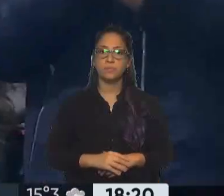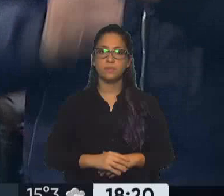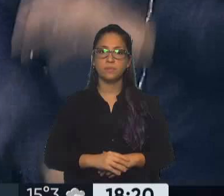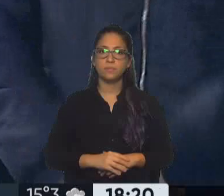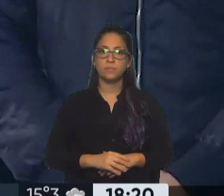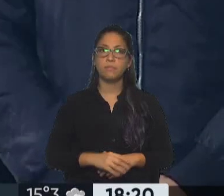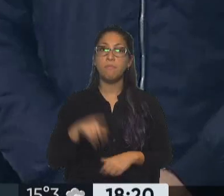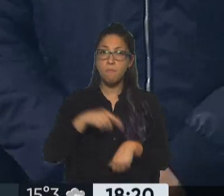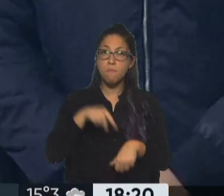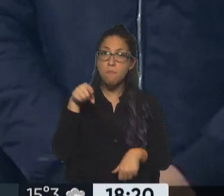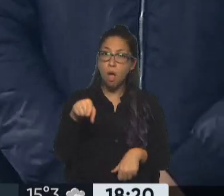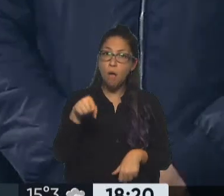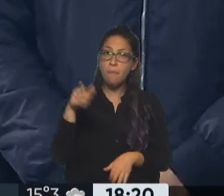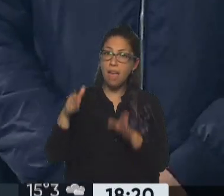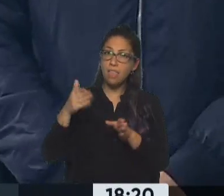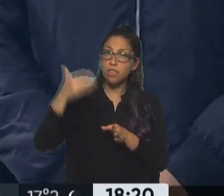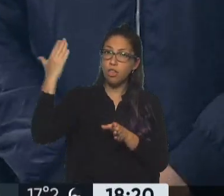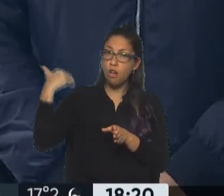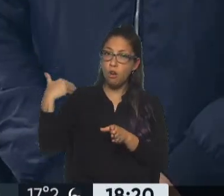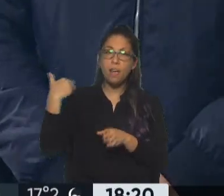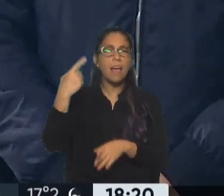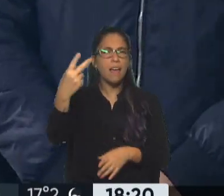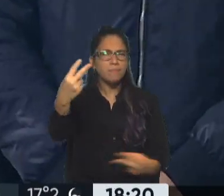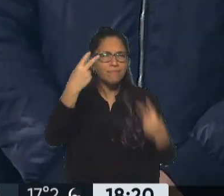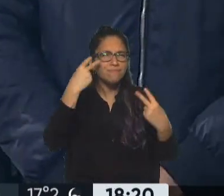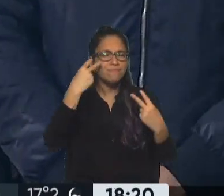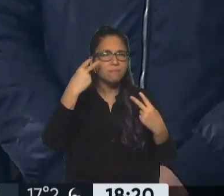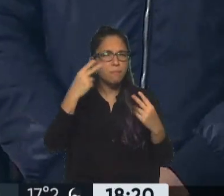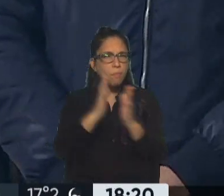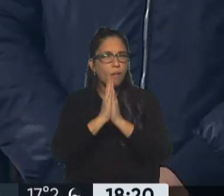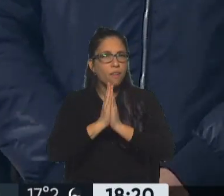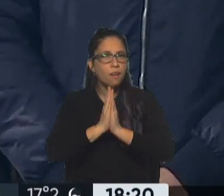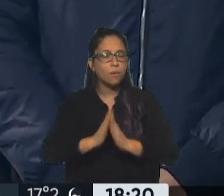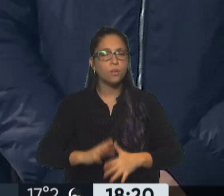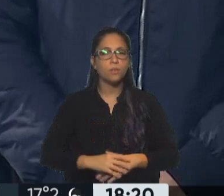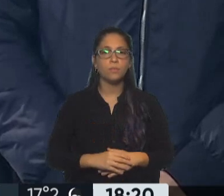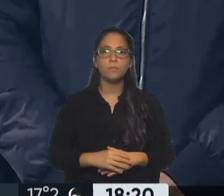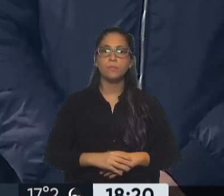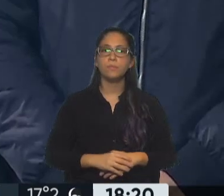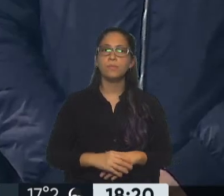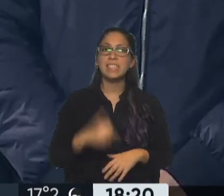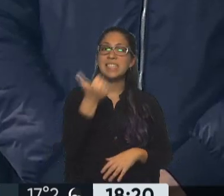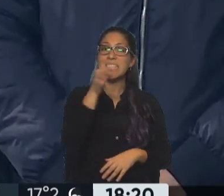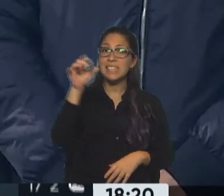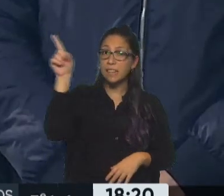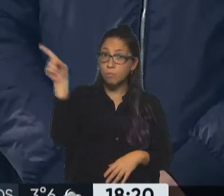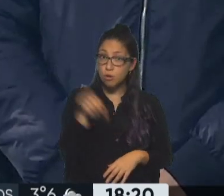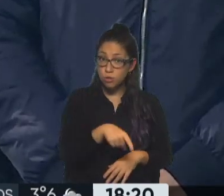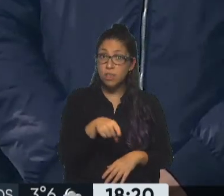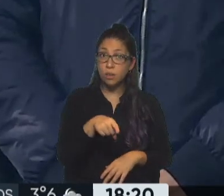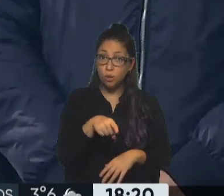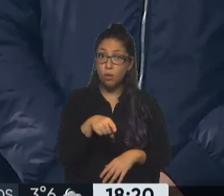A ese momento el 60%, escuchen por favor, el 60% de